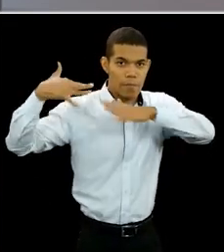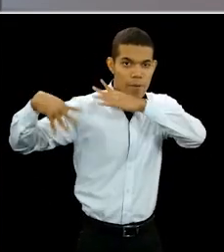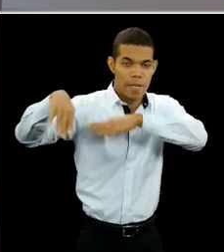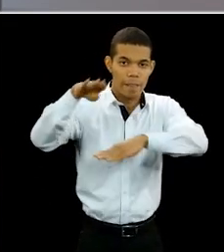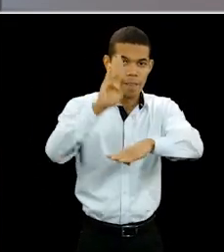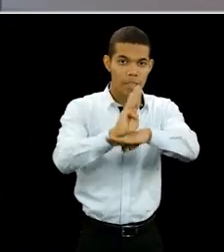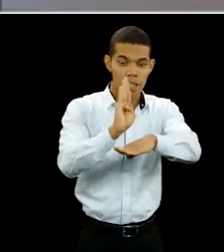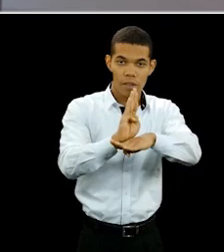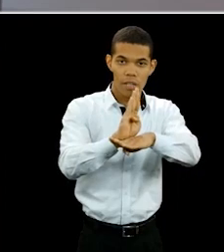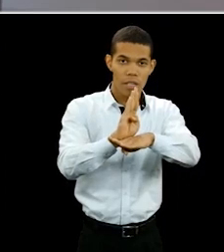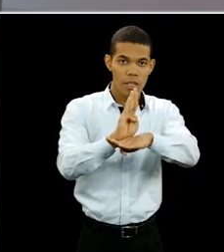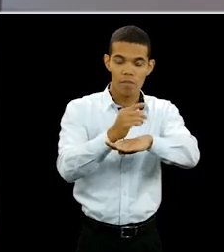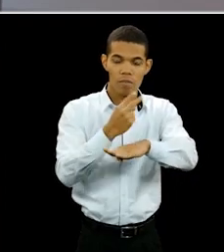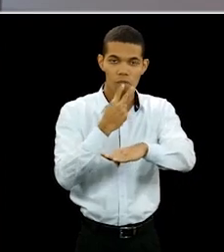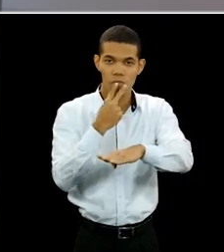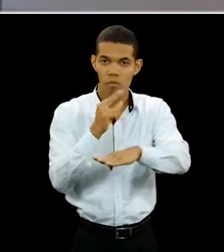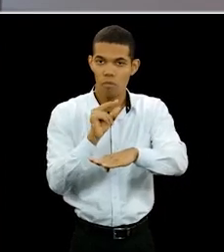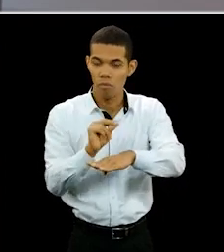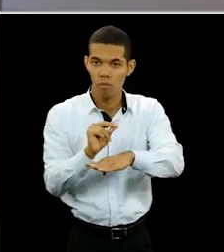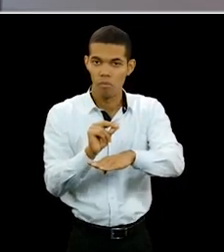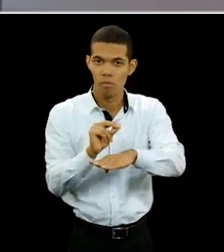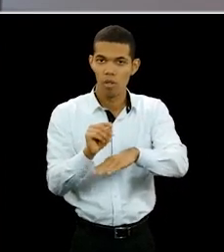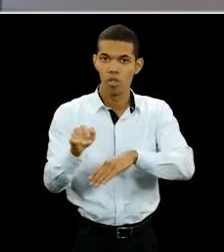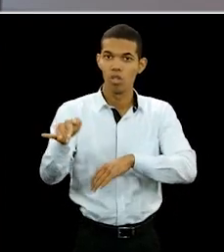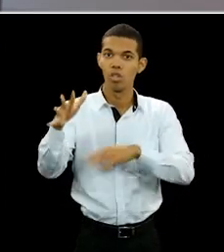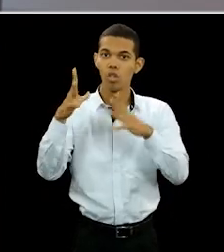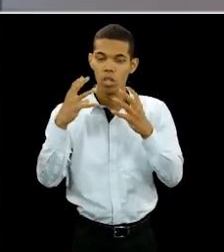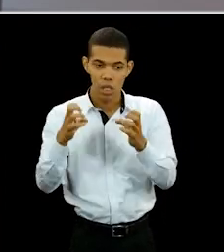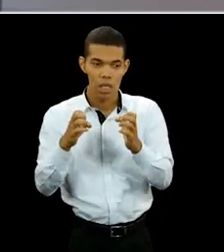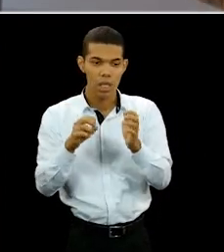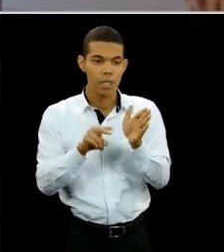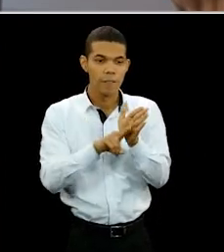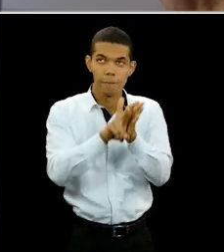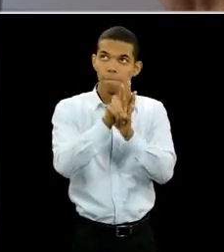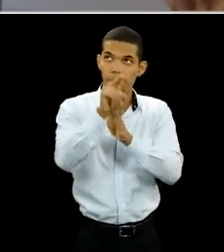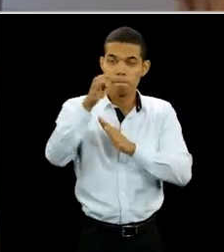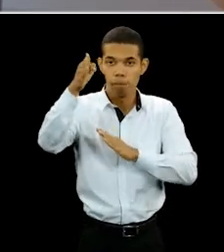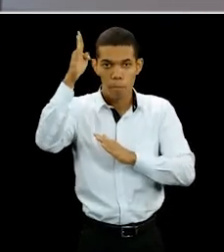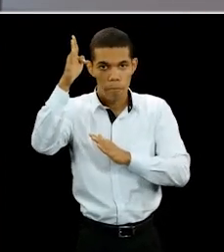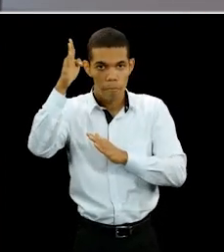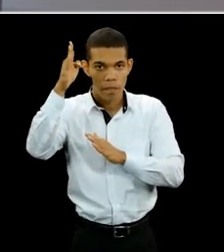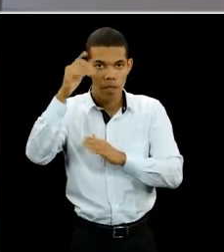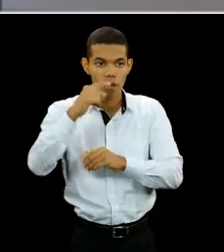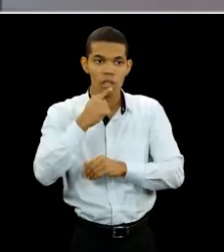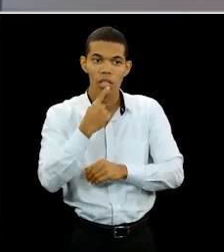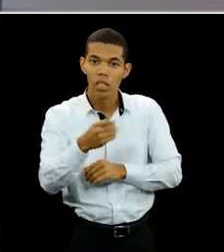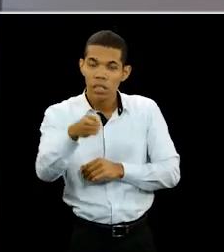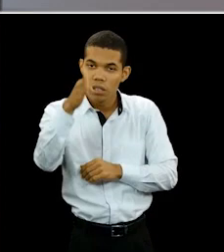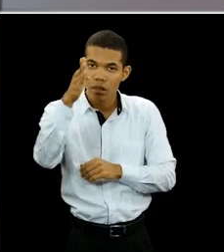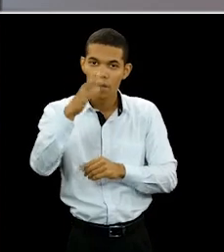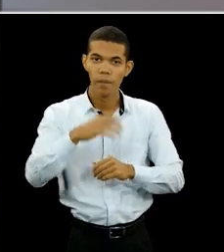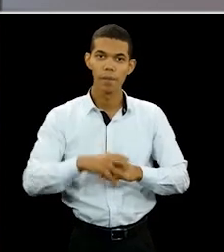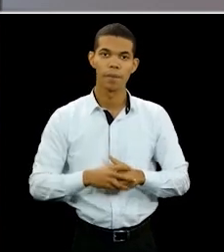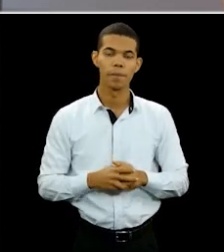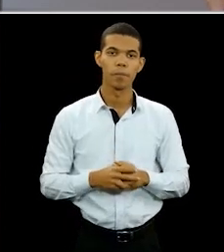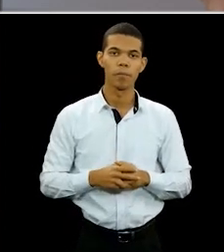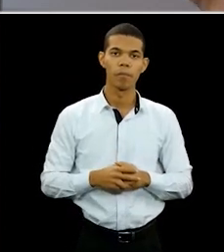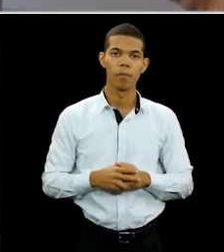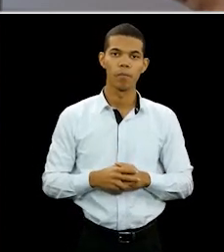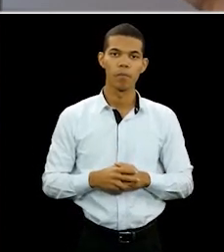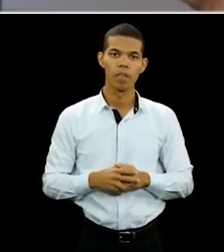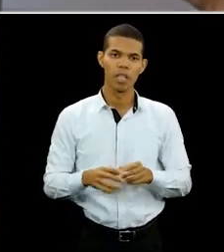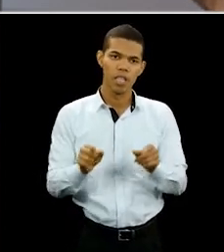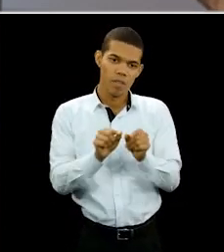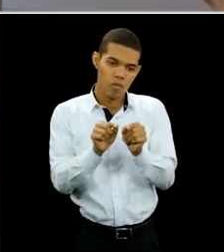porque es la voluntad de Dios pero les dije les dice el Señor vean pero después de este periodo de tiempo voy a